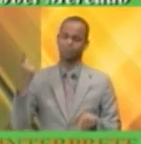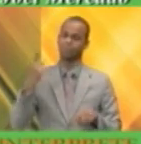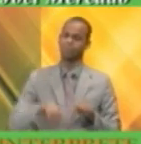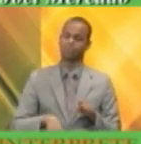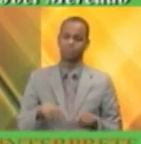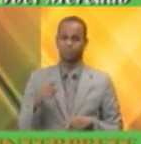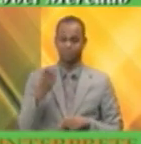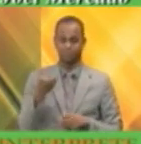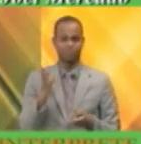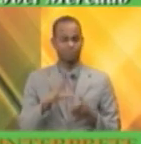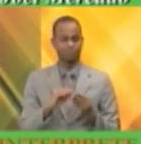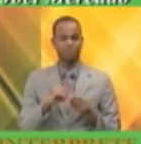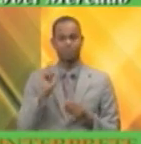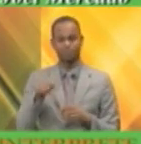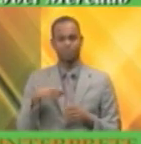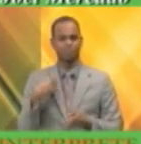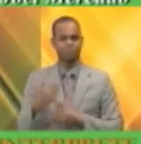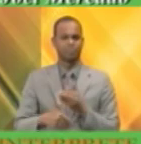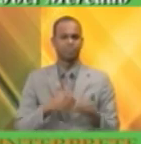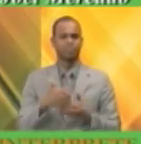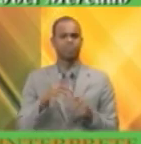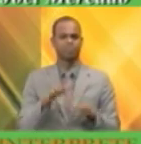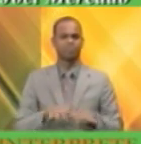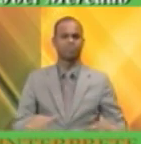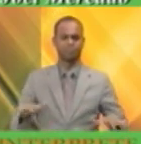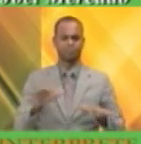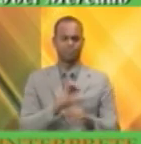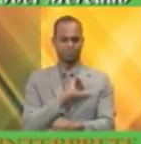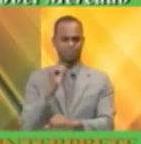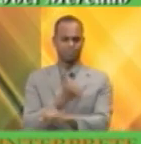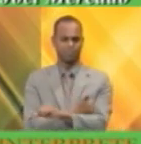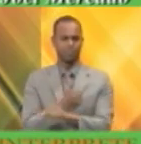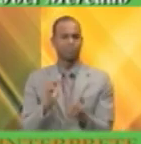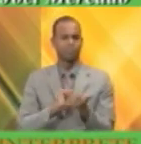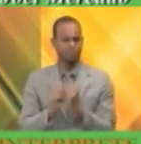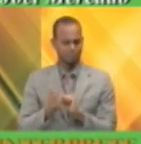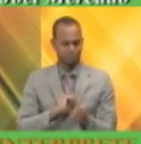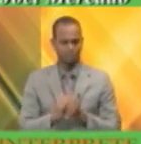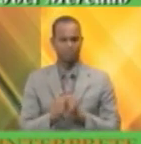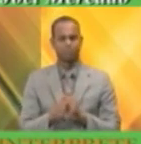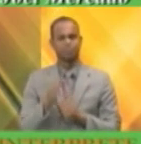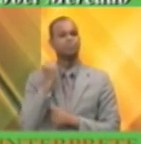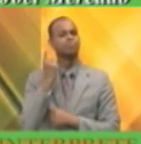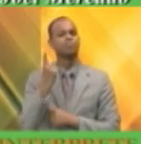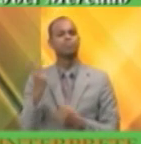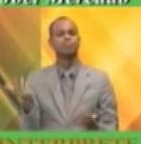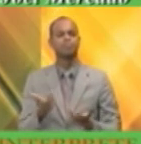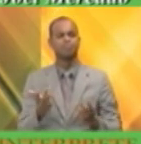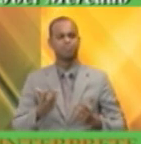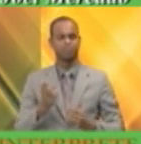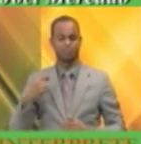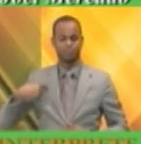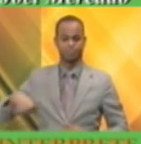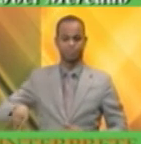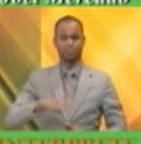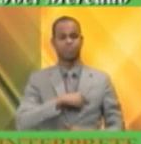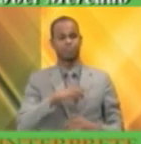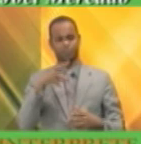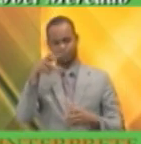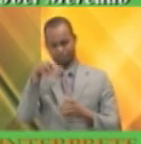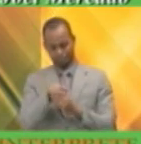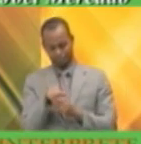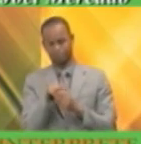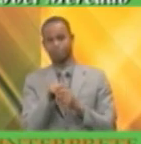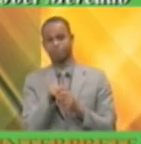planteaba. Tiene que llegar un momento en que las autoridades deportivas entiendan que nosotros somos parte de